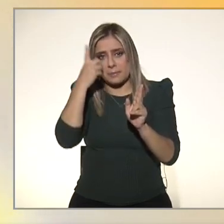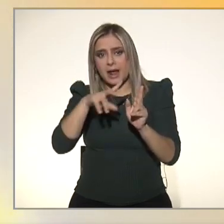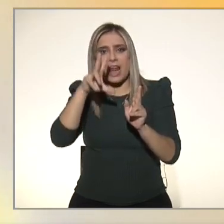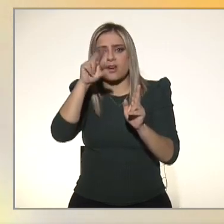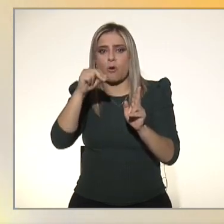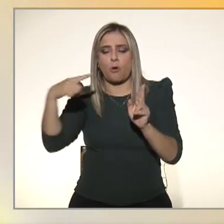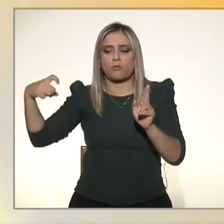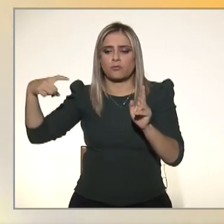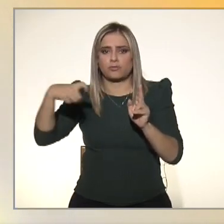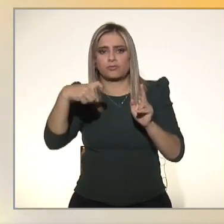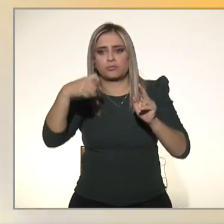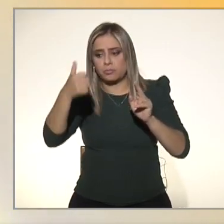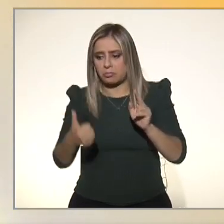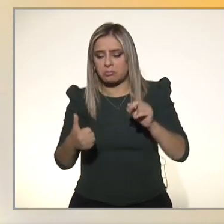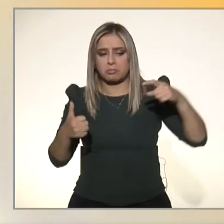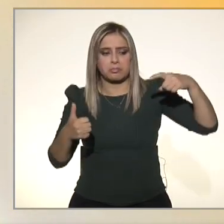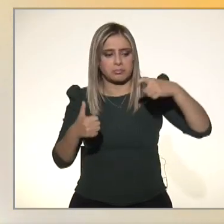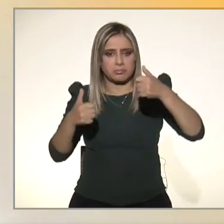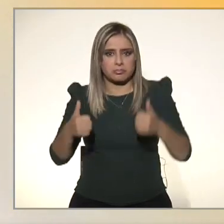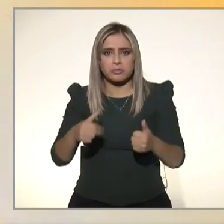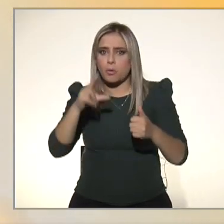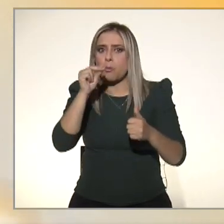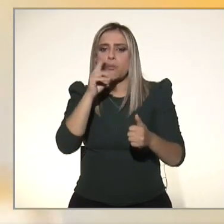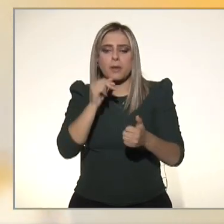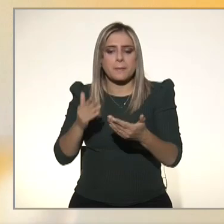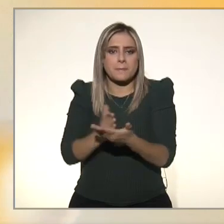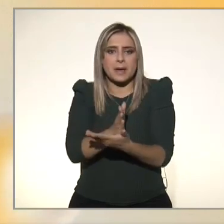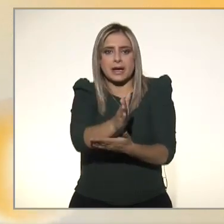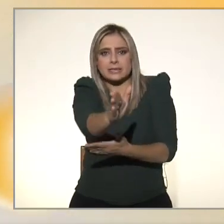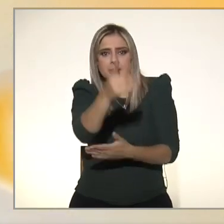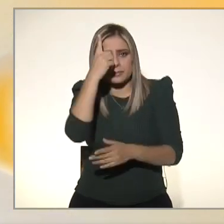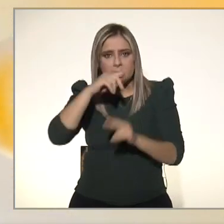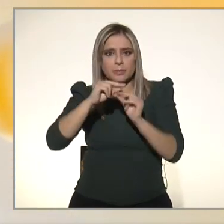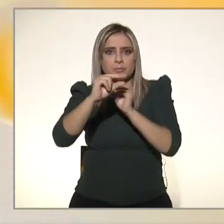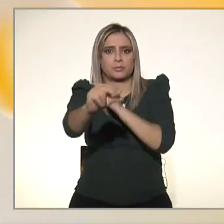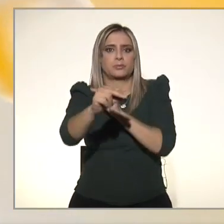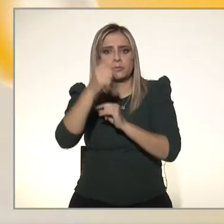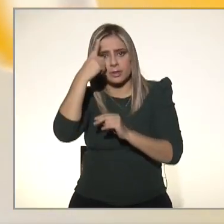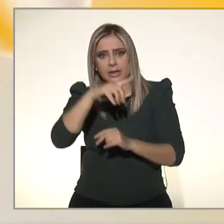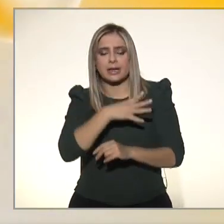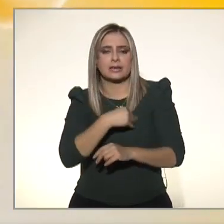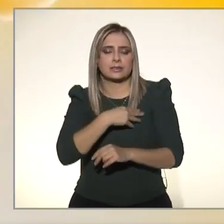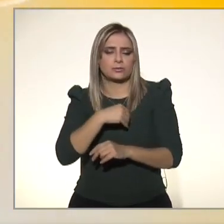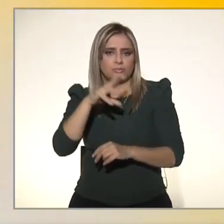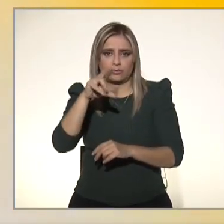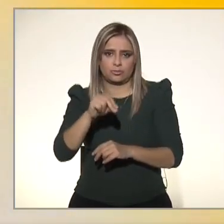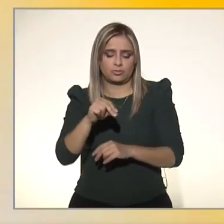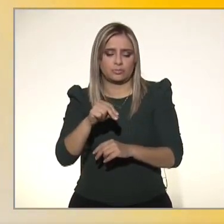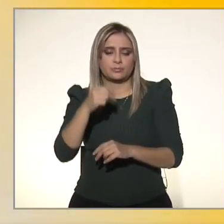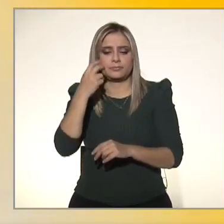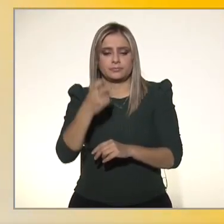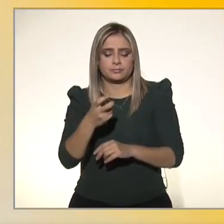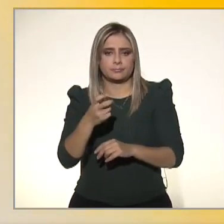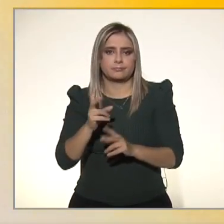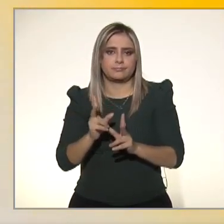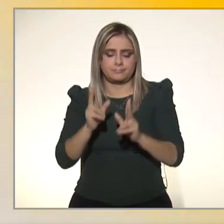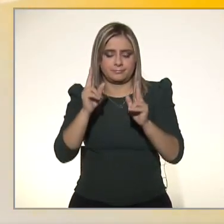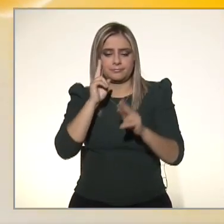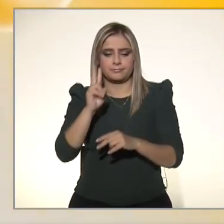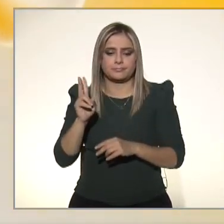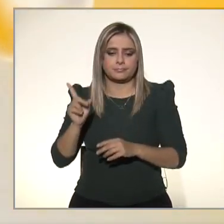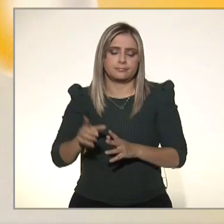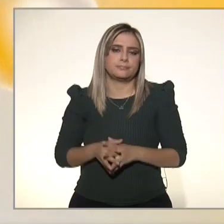de los espermatozoides, dejando todas las funciones intactas, tanto las funciones del testículo como toda la función